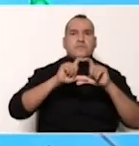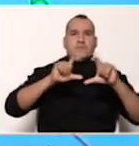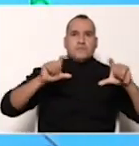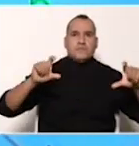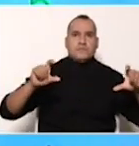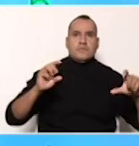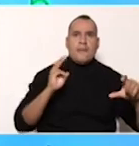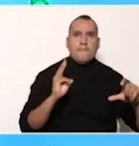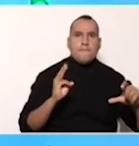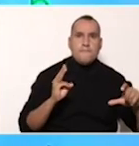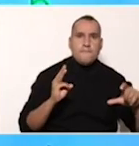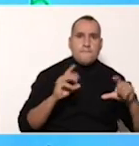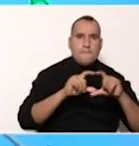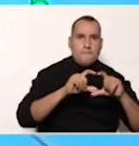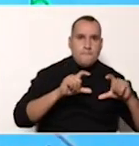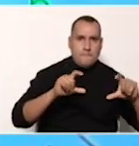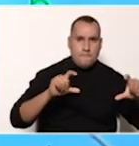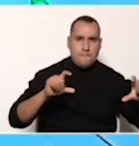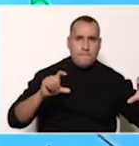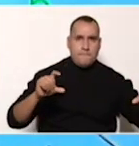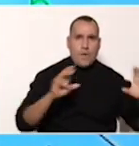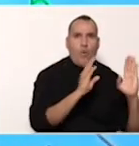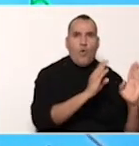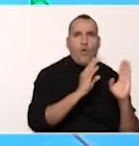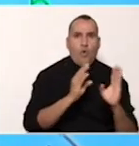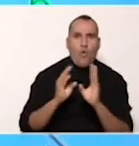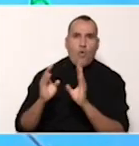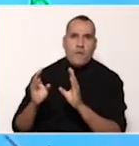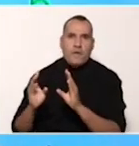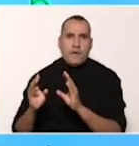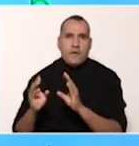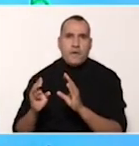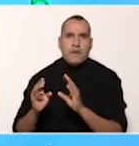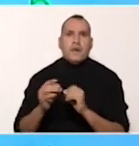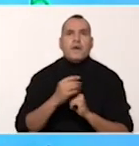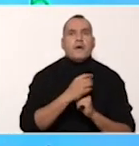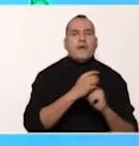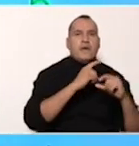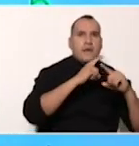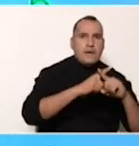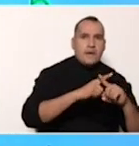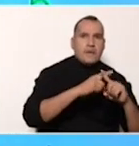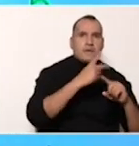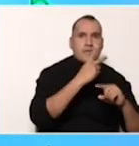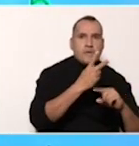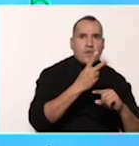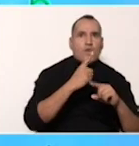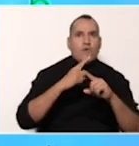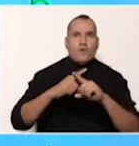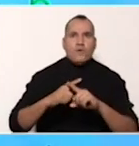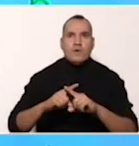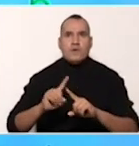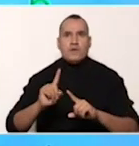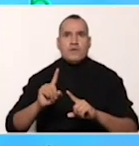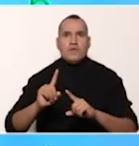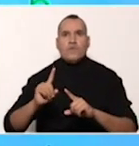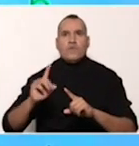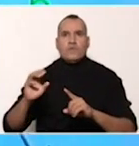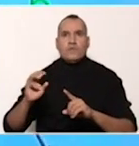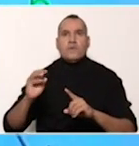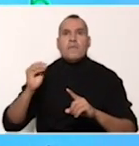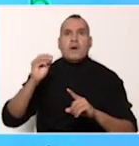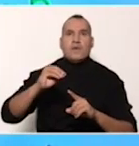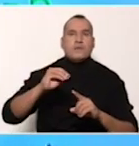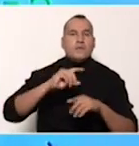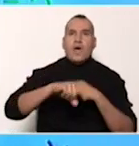dividendo, lo tenemos que ordenar decreciente y completarlo en caso de que no esté completo. En este